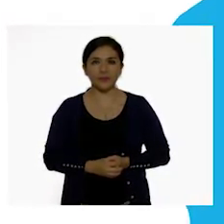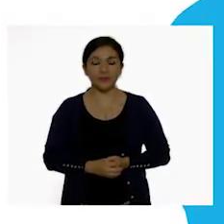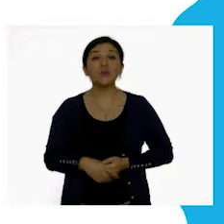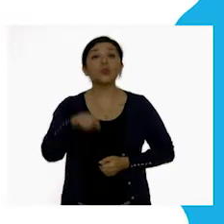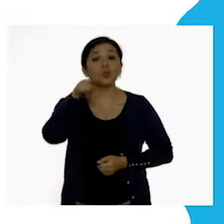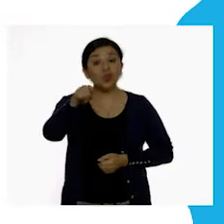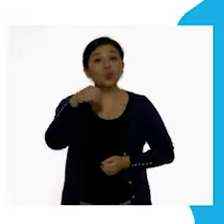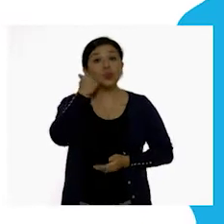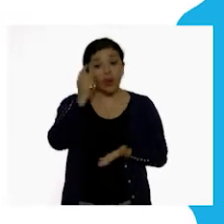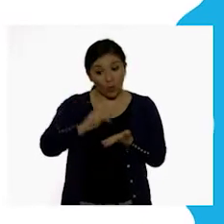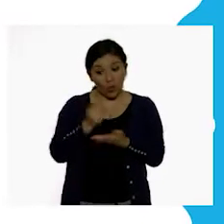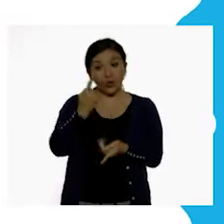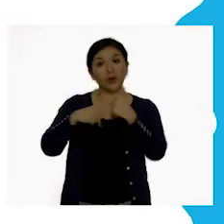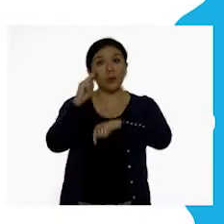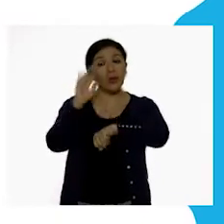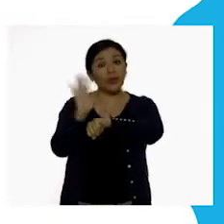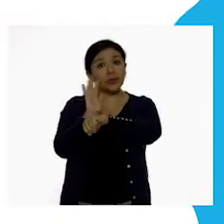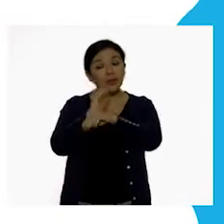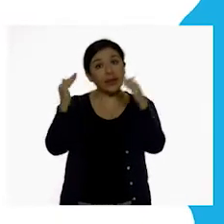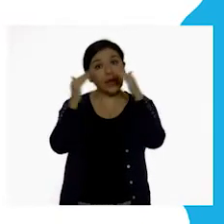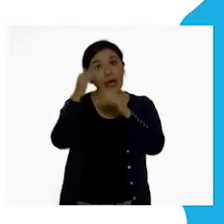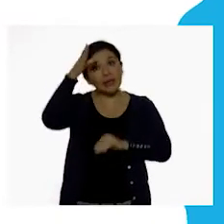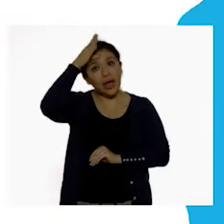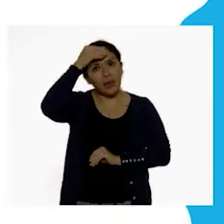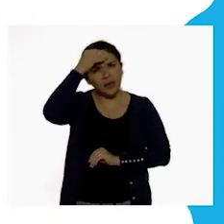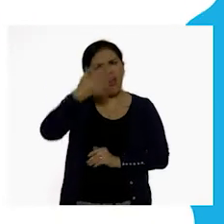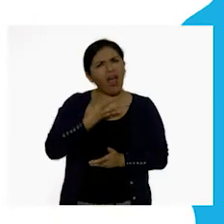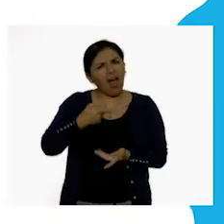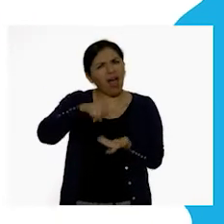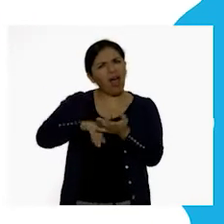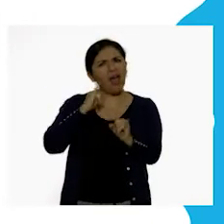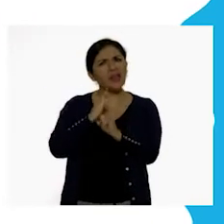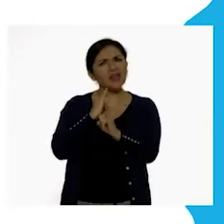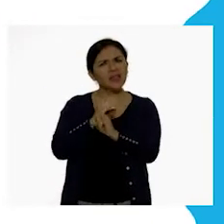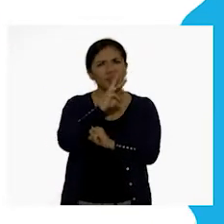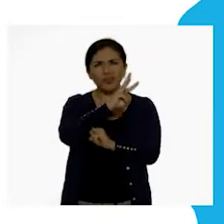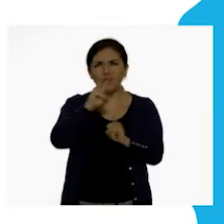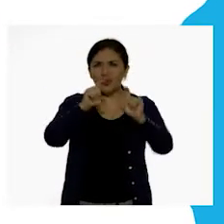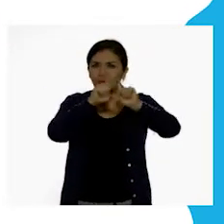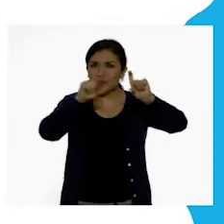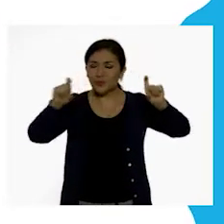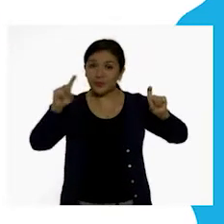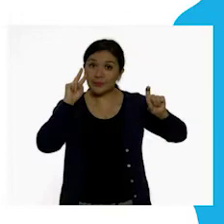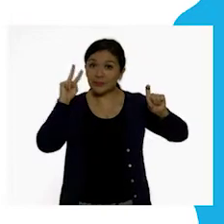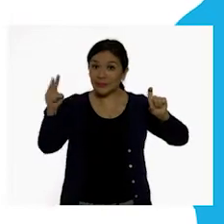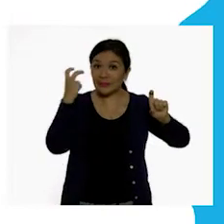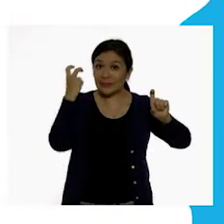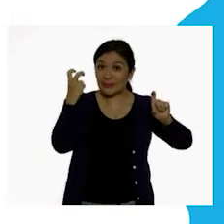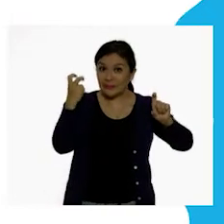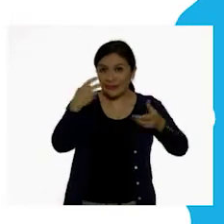Si quieres volver a ver los programas de Aprende en Casa, los puedes encontrar en la siguiente liga: